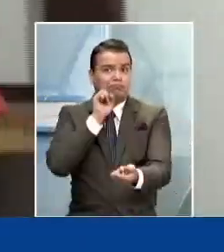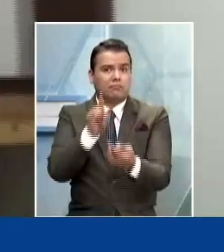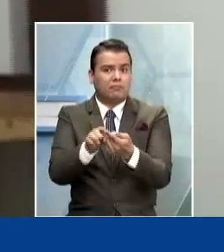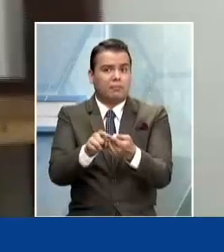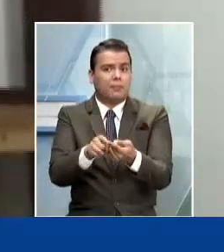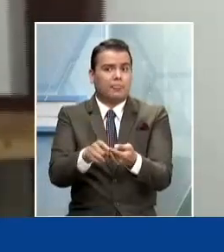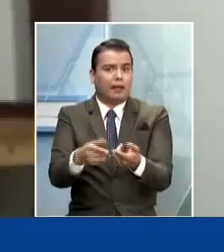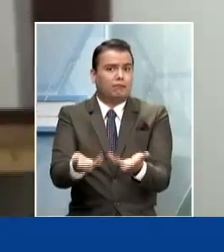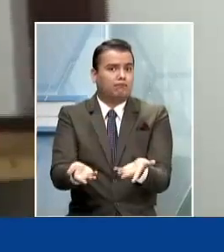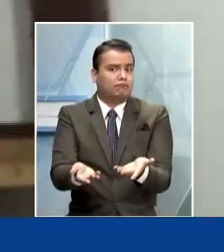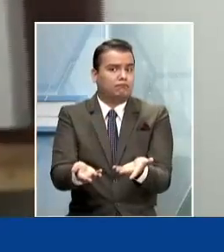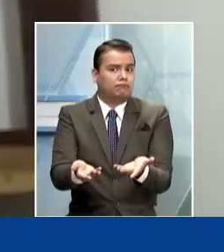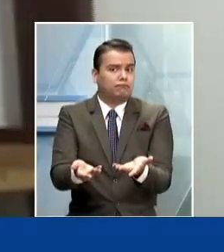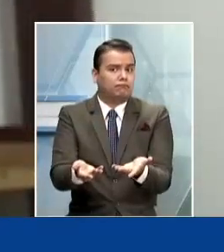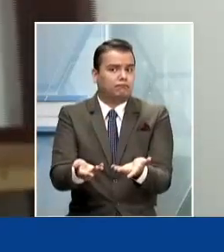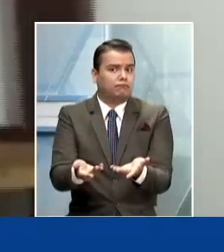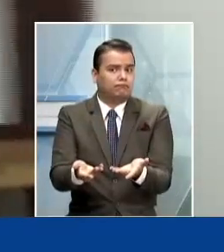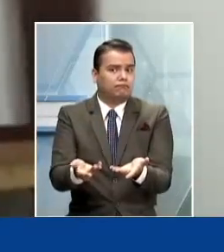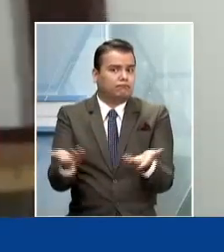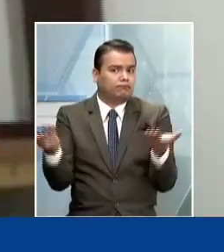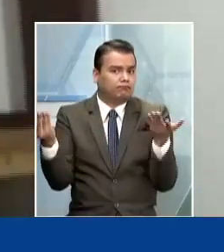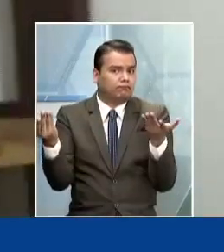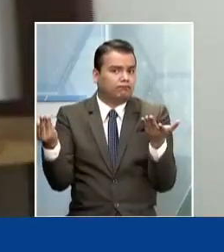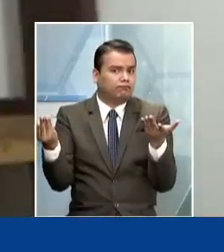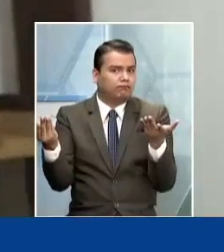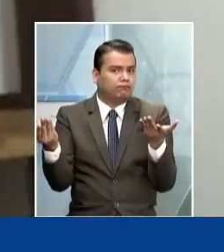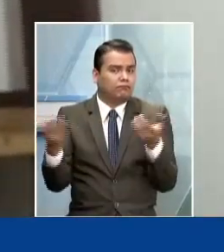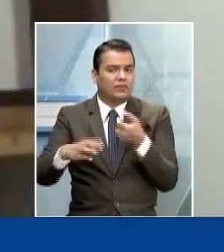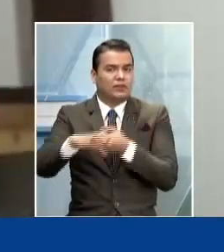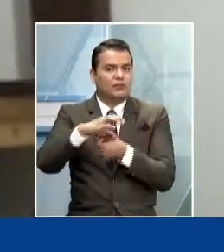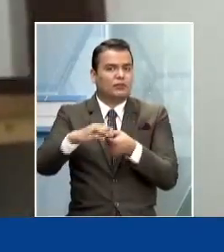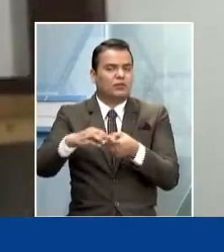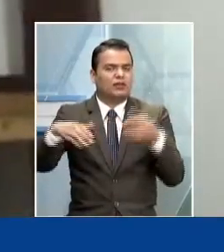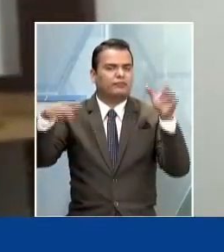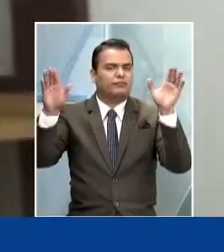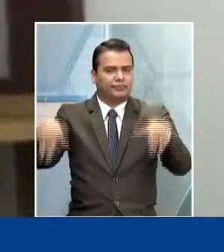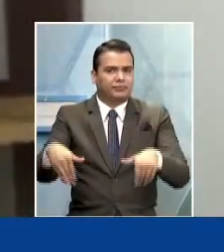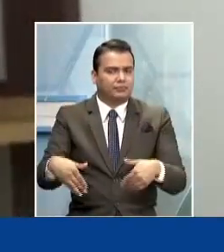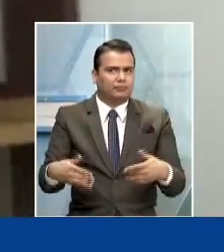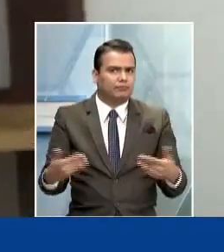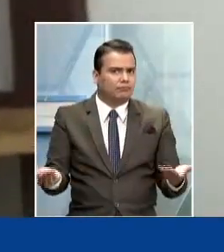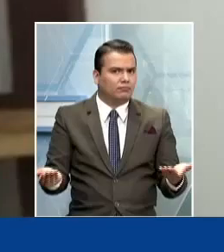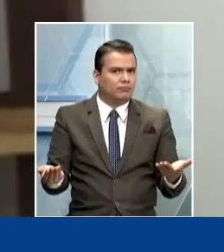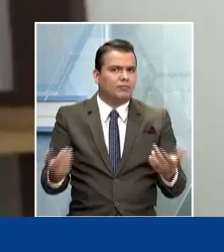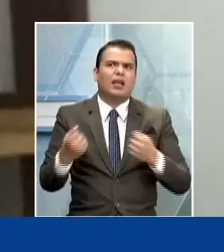objetivo, porque ese desamor por la ciudad y solamente